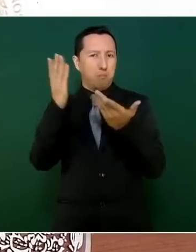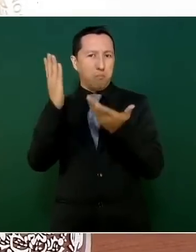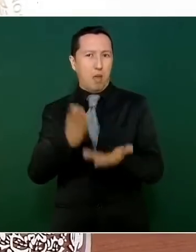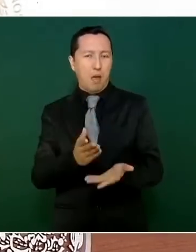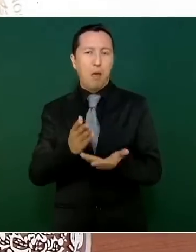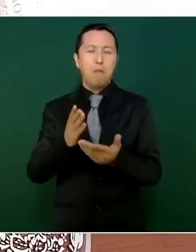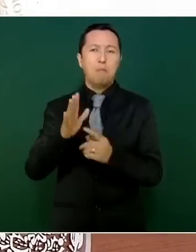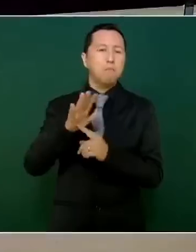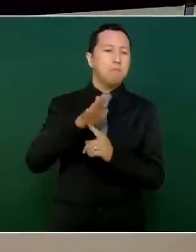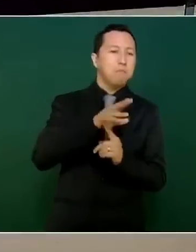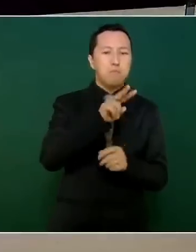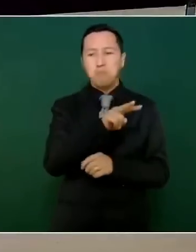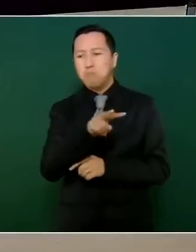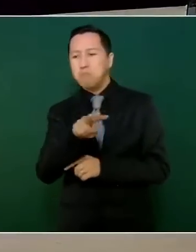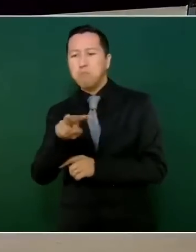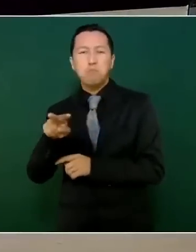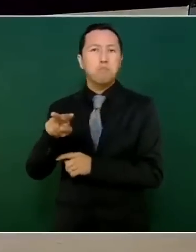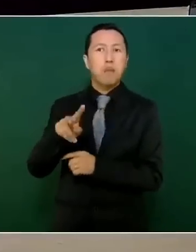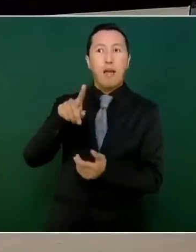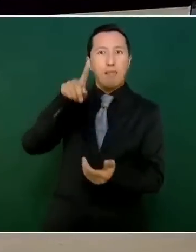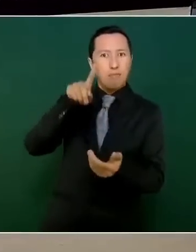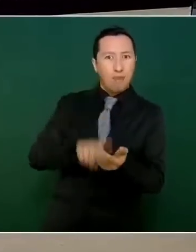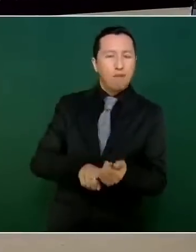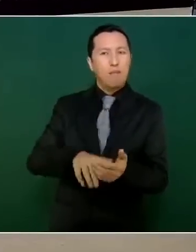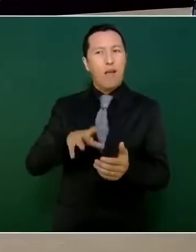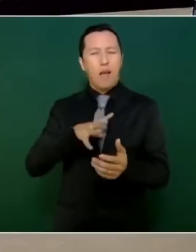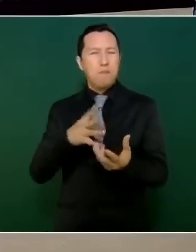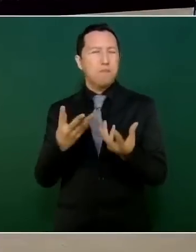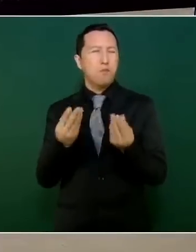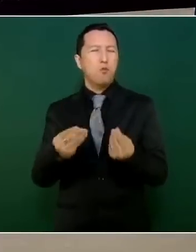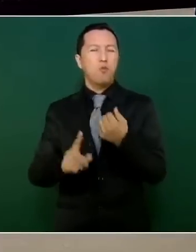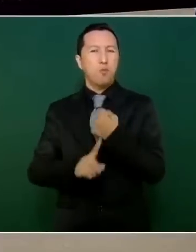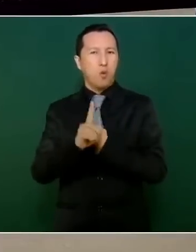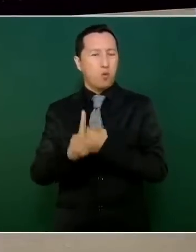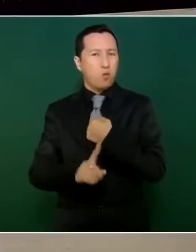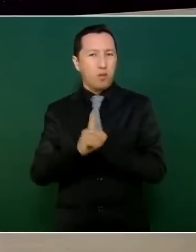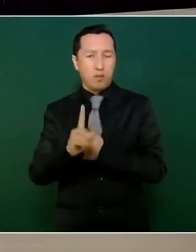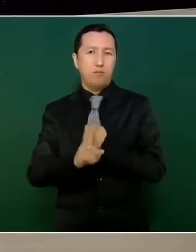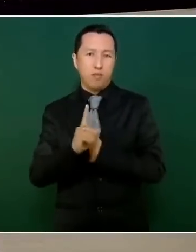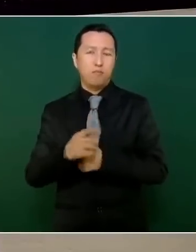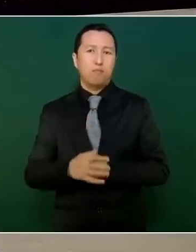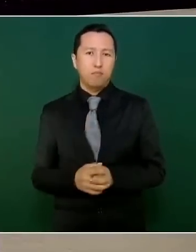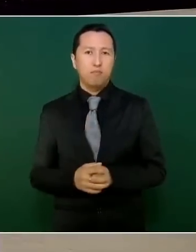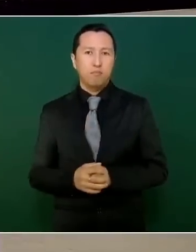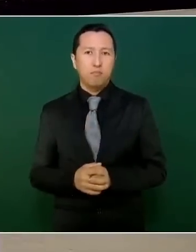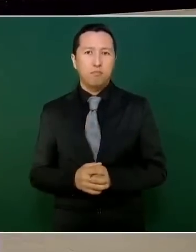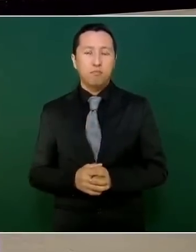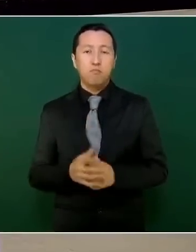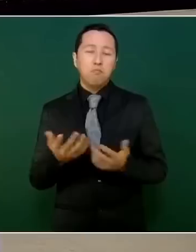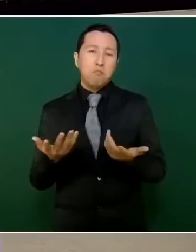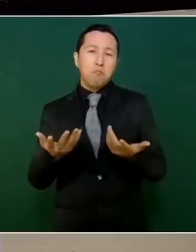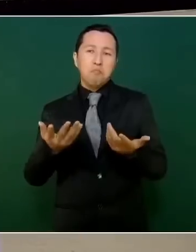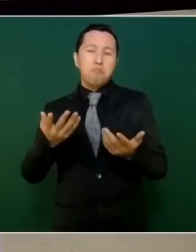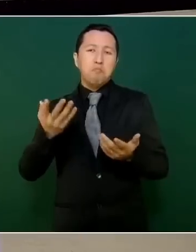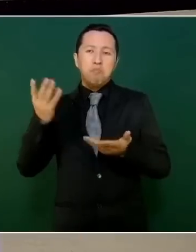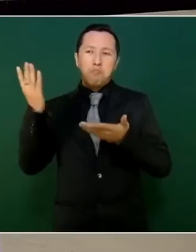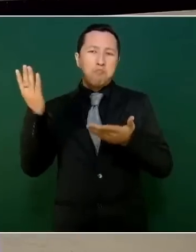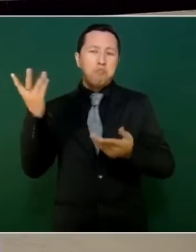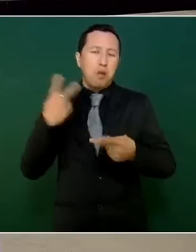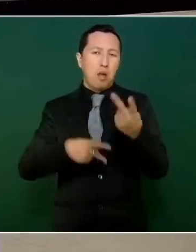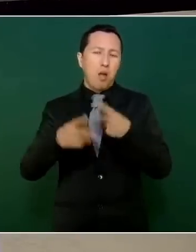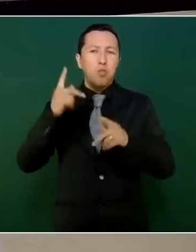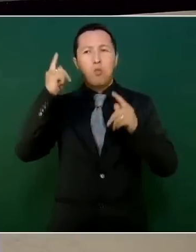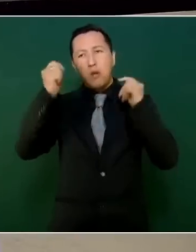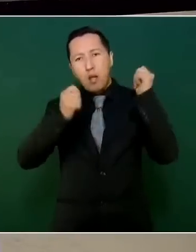diversificación de la economía urge, presidente, porque ya todas las bondades del turismo, pues ya las han dicho y nos las